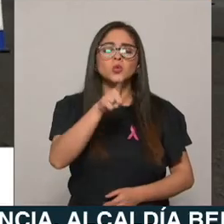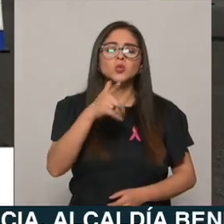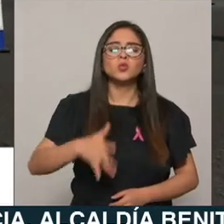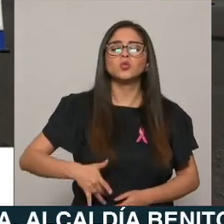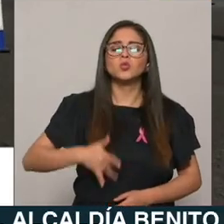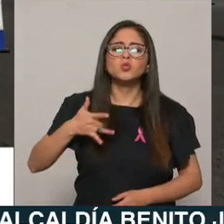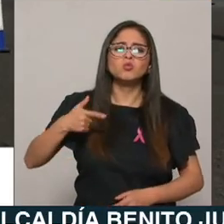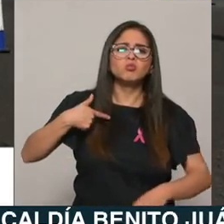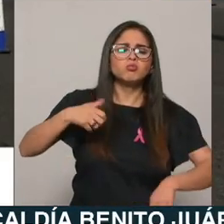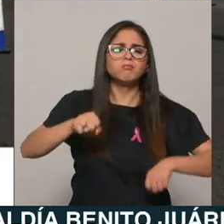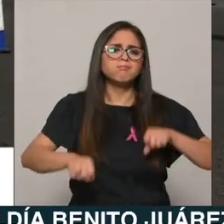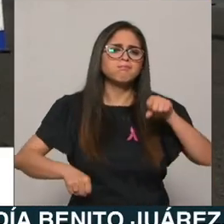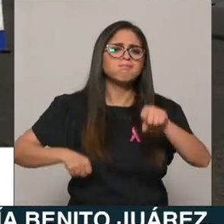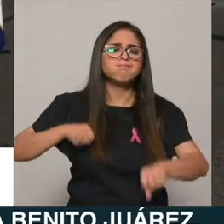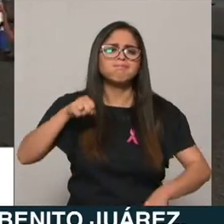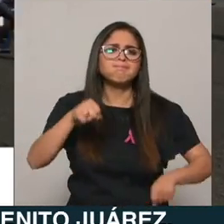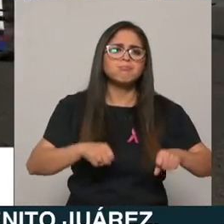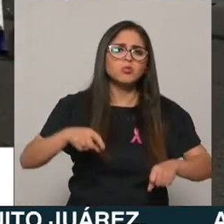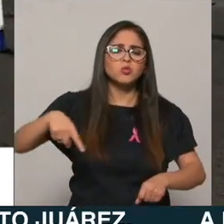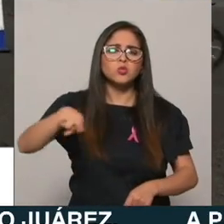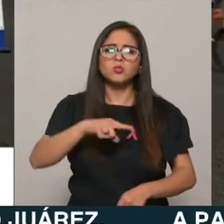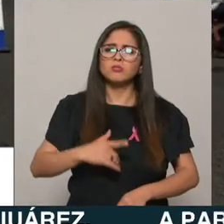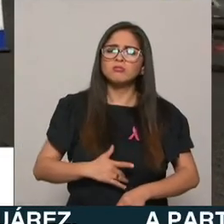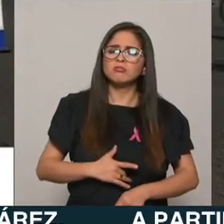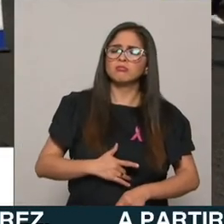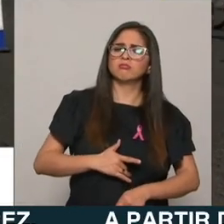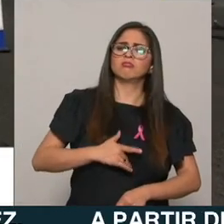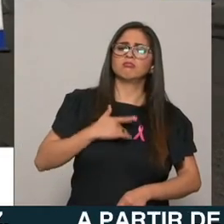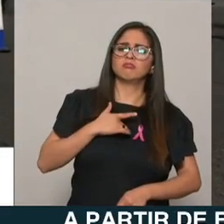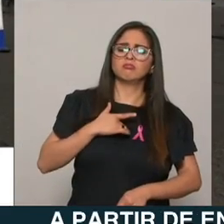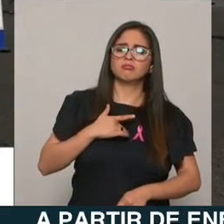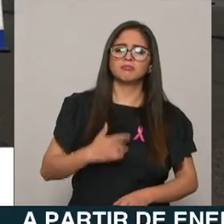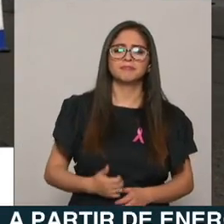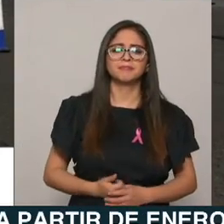porque realmente te das cuenta que